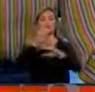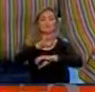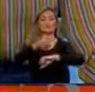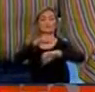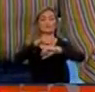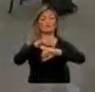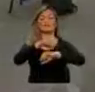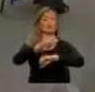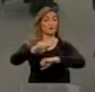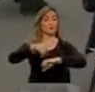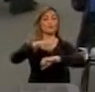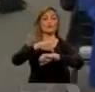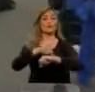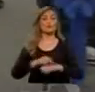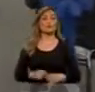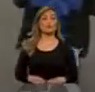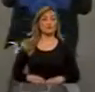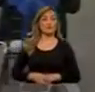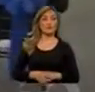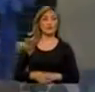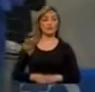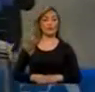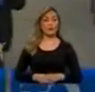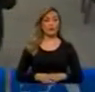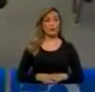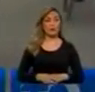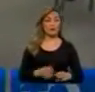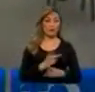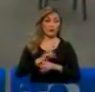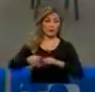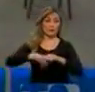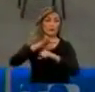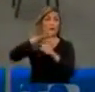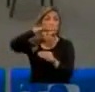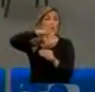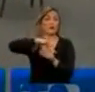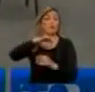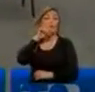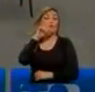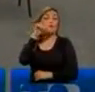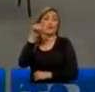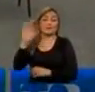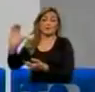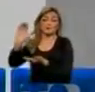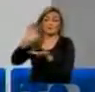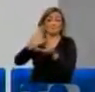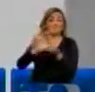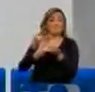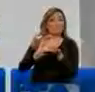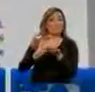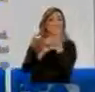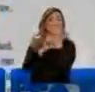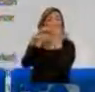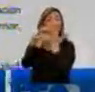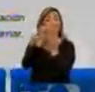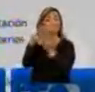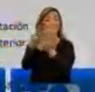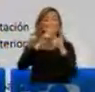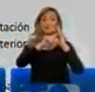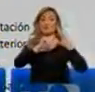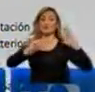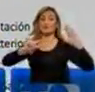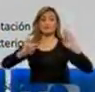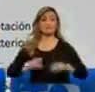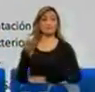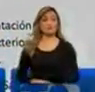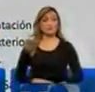central. El Consejo Nacional Electoral aún no recibe los recursos anunciados por el Ministerio de Economía y Finanzas, pese a